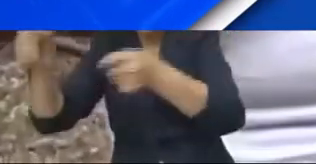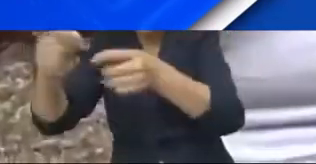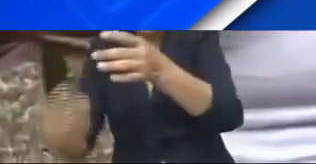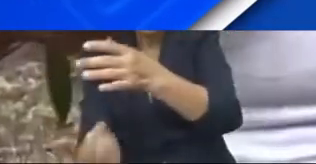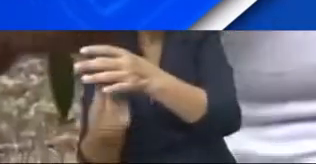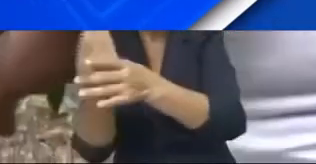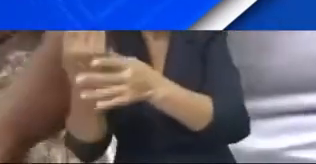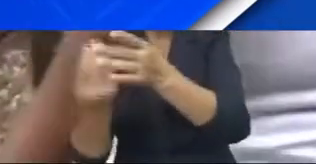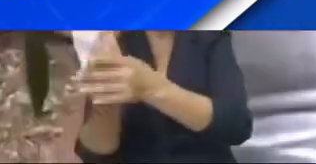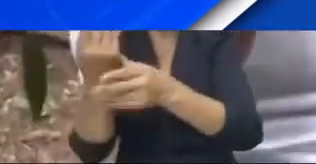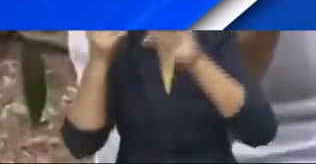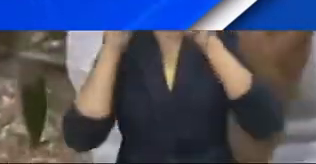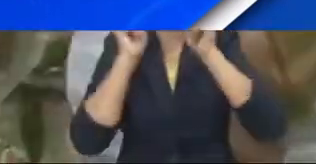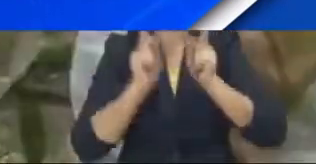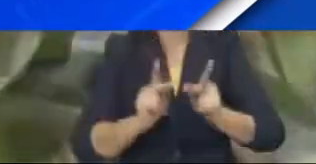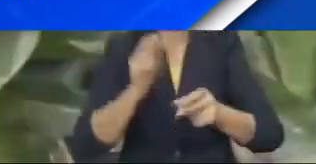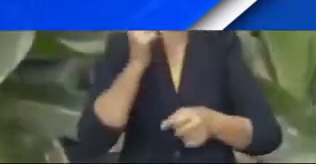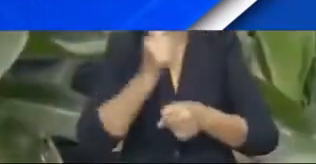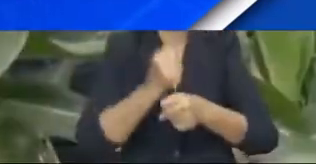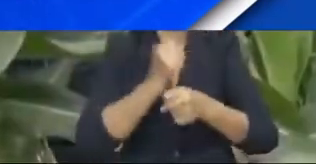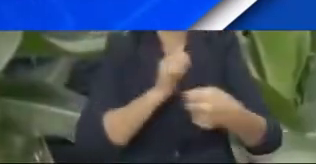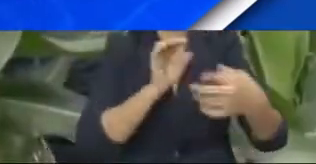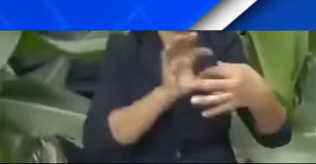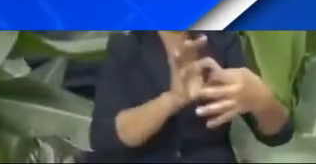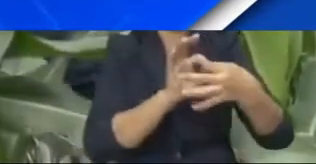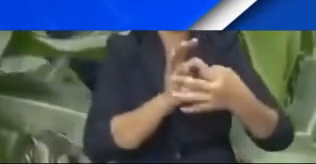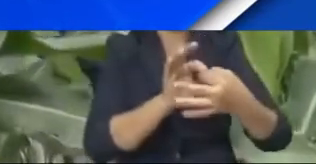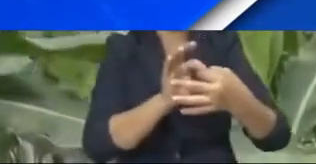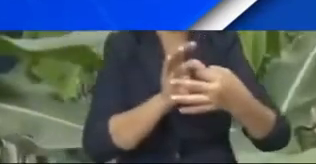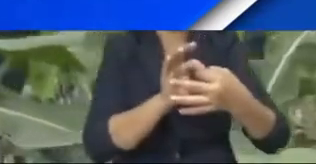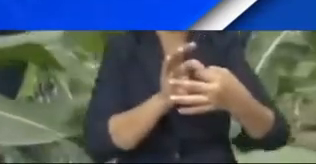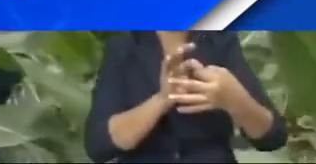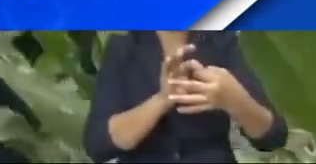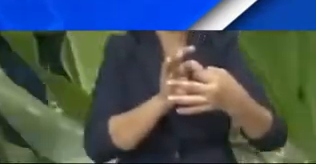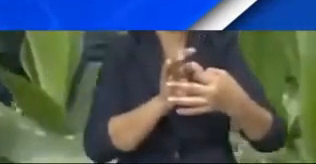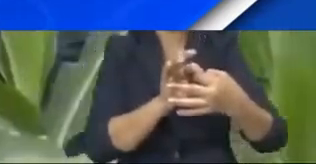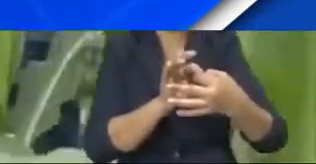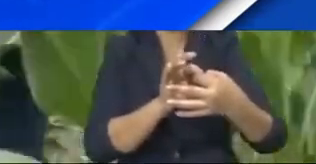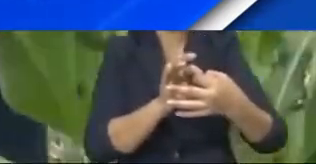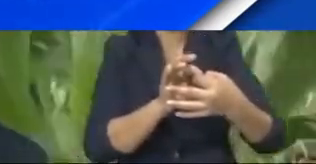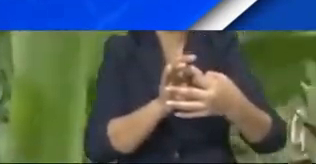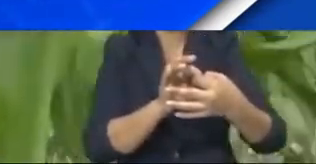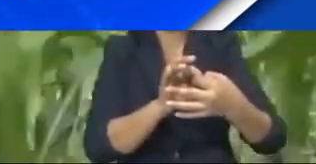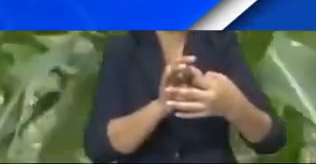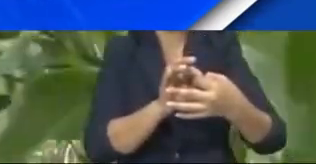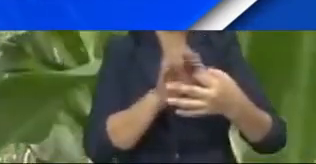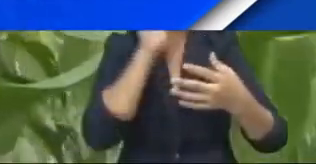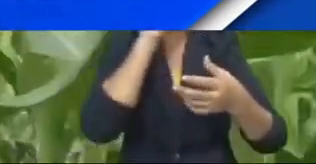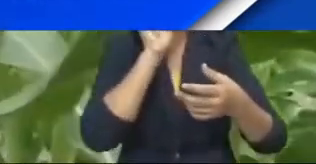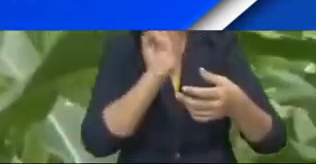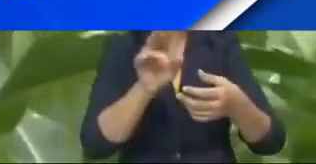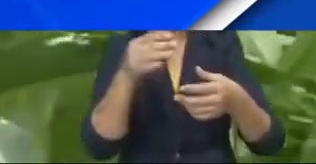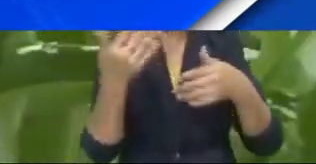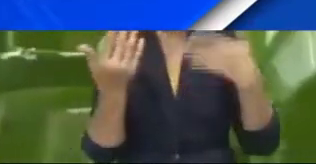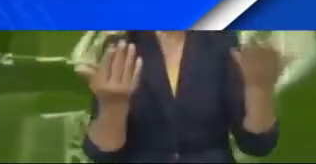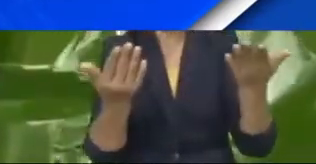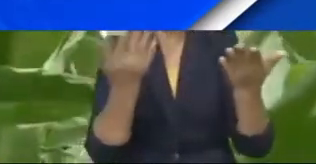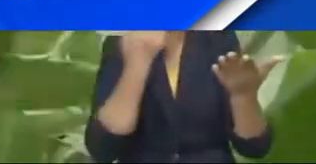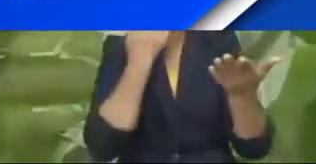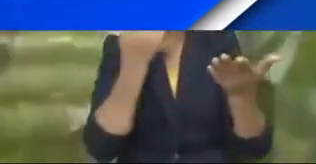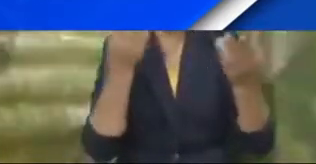que han desarrollado tecnología para atender situaciones de emergencia que se presenten en la